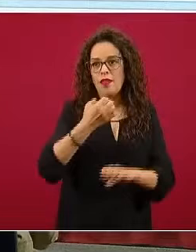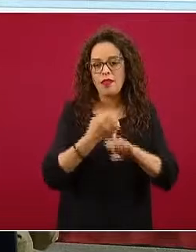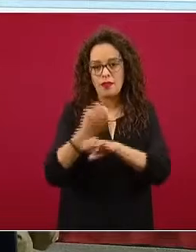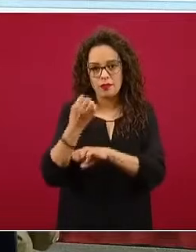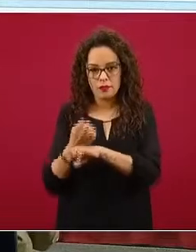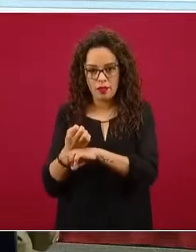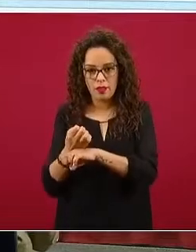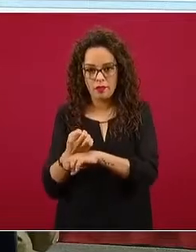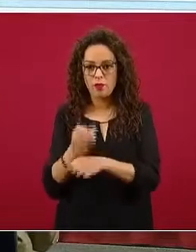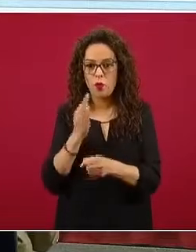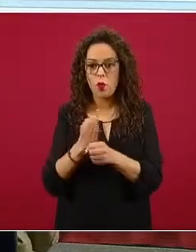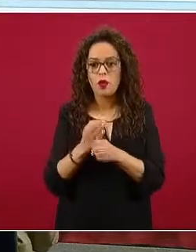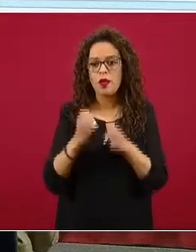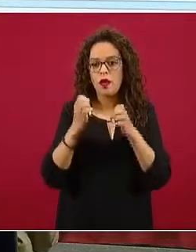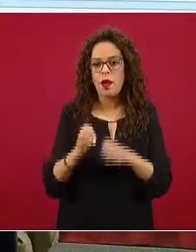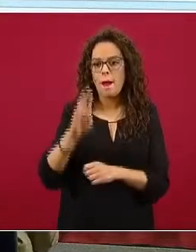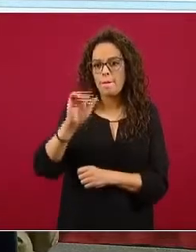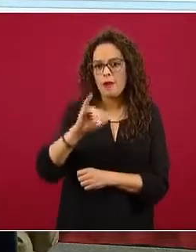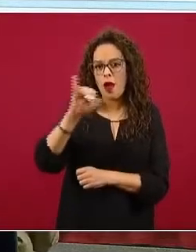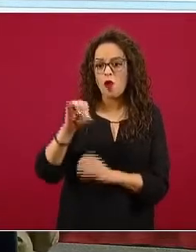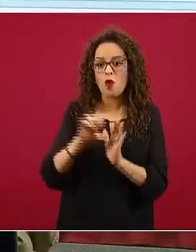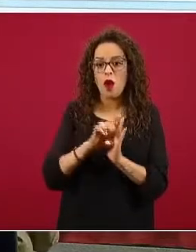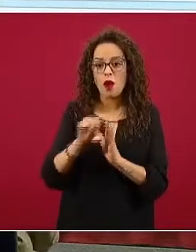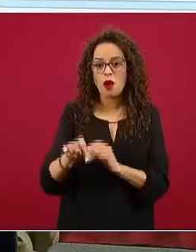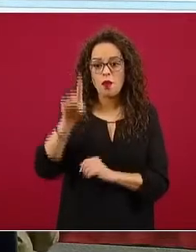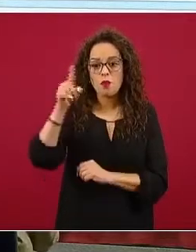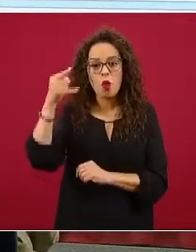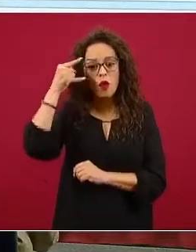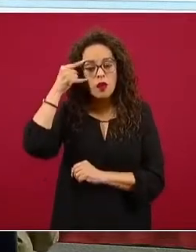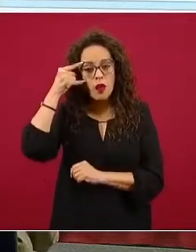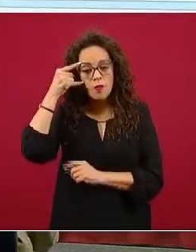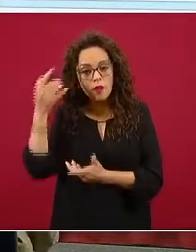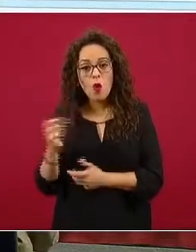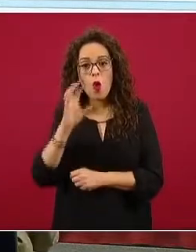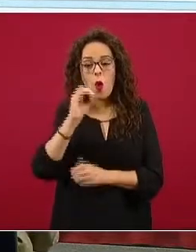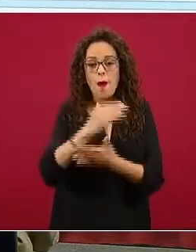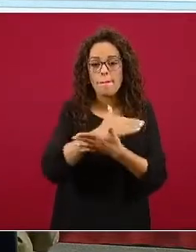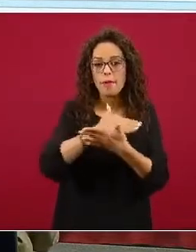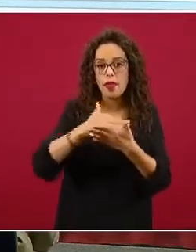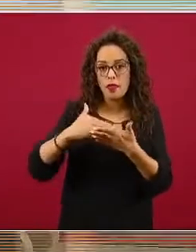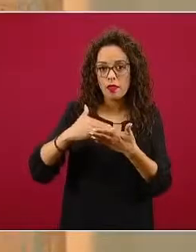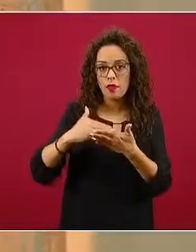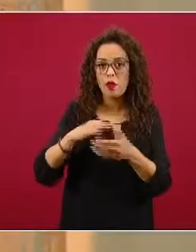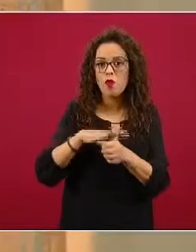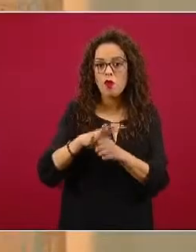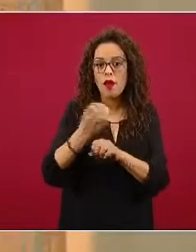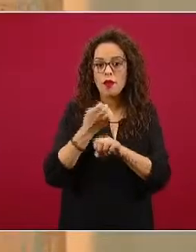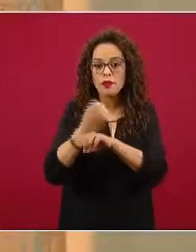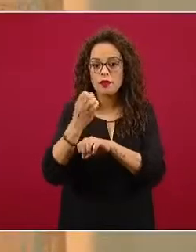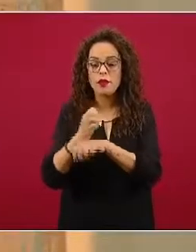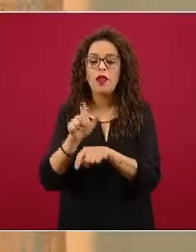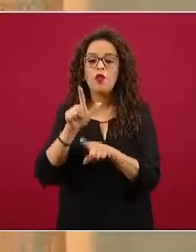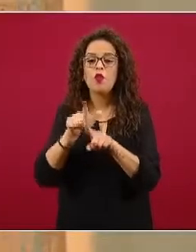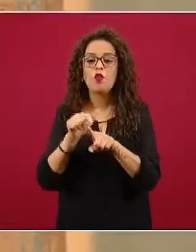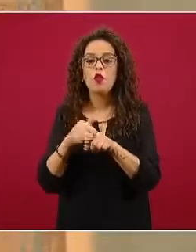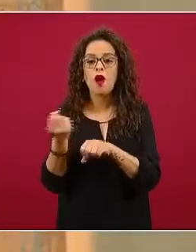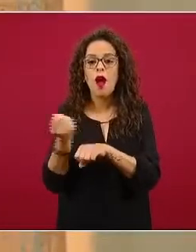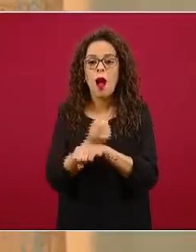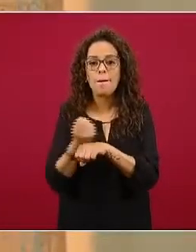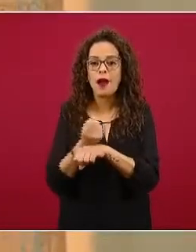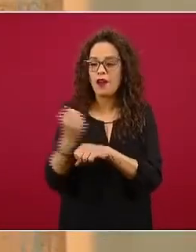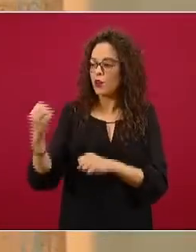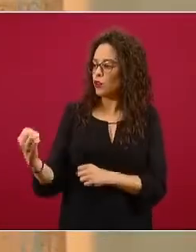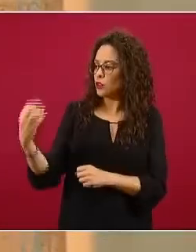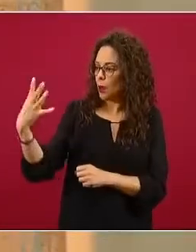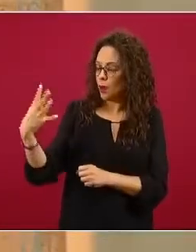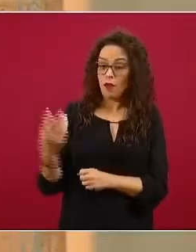muy bajo, como es en el caso de Campeche, o un nivel de riesgo medio, como estados que están en color amarillo, pues bueno,